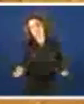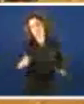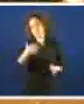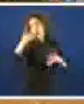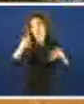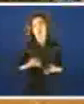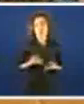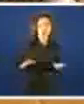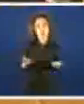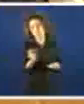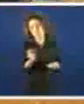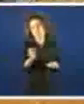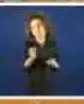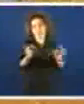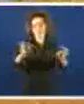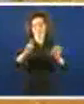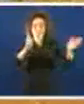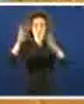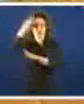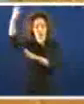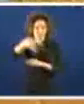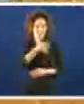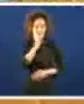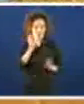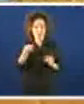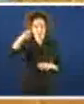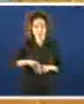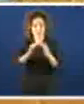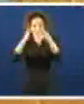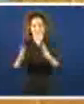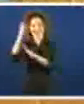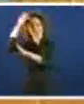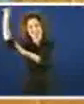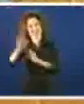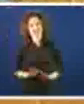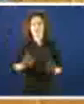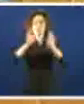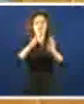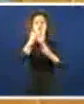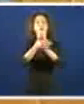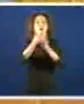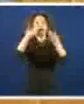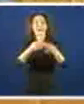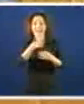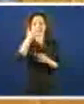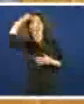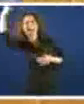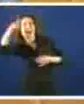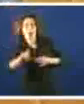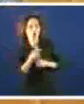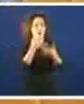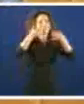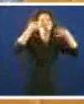caso real incluída a monarquía neste momento, claro, e a casa real, pero no poder real no sentido da realidade, no poder fáctico, no poder